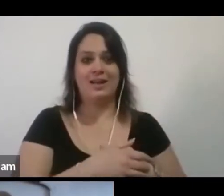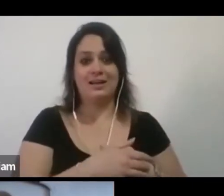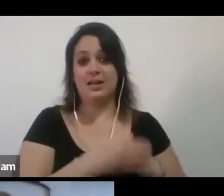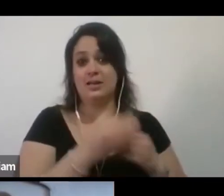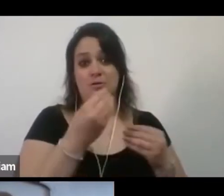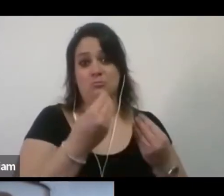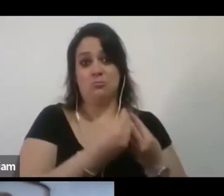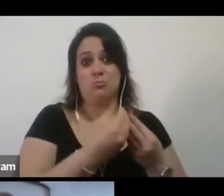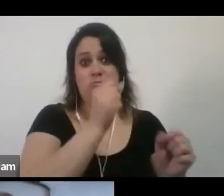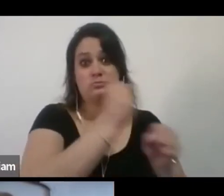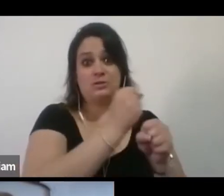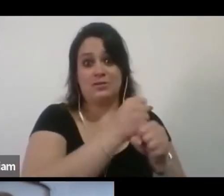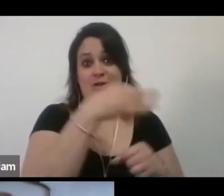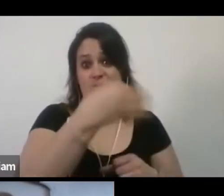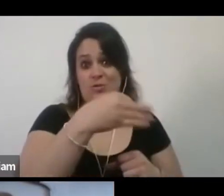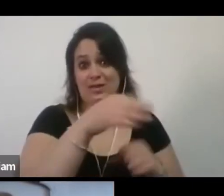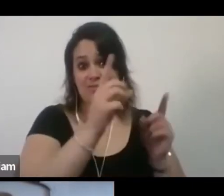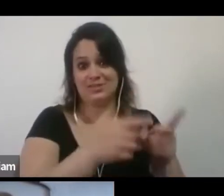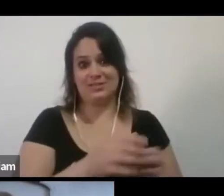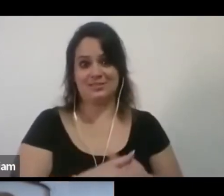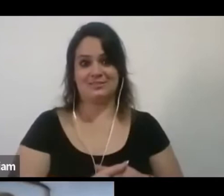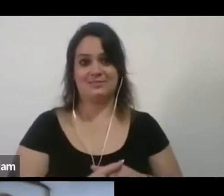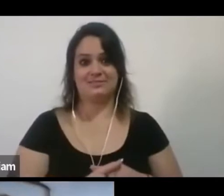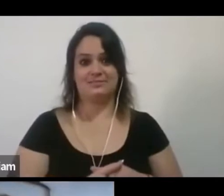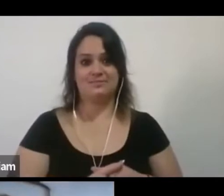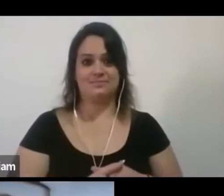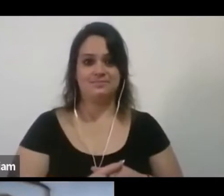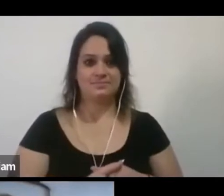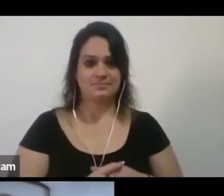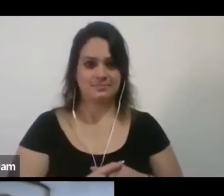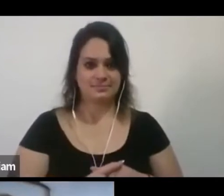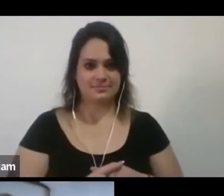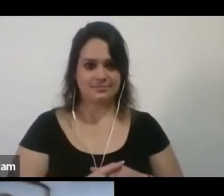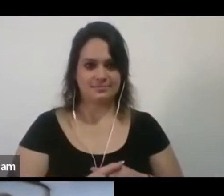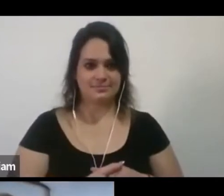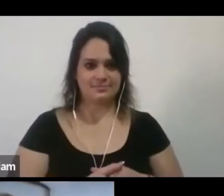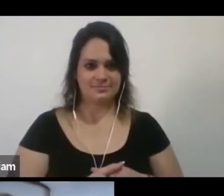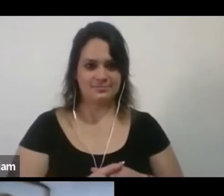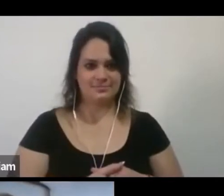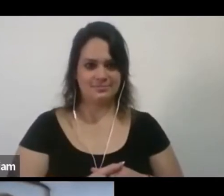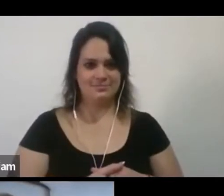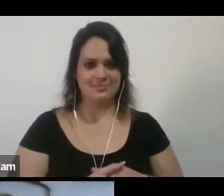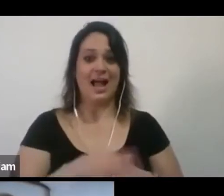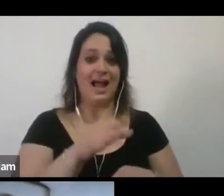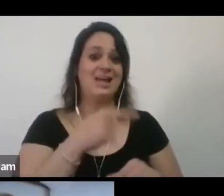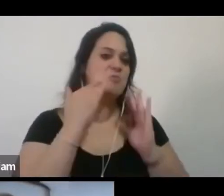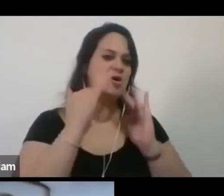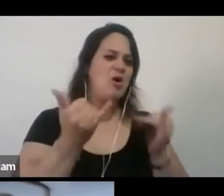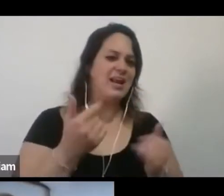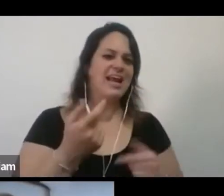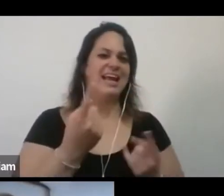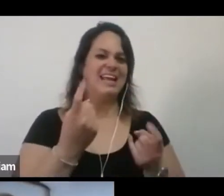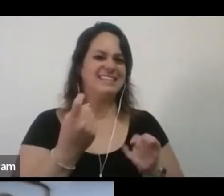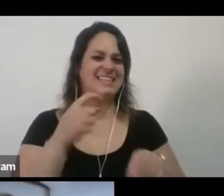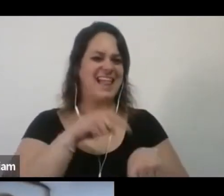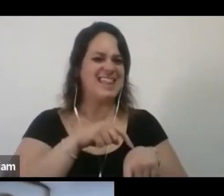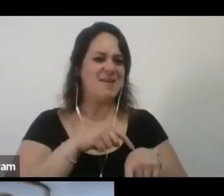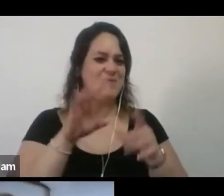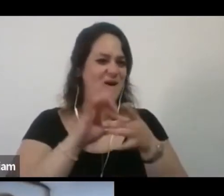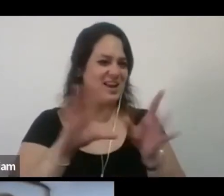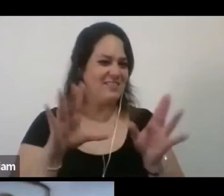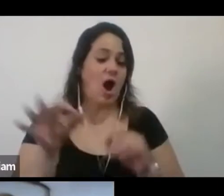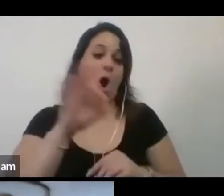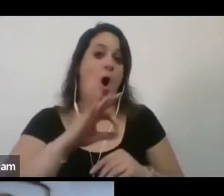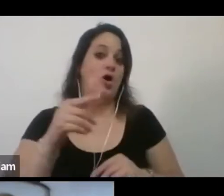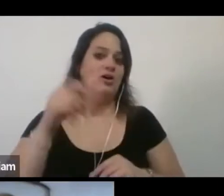ocupaciones y de obligaciones. Por ahí los jóvenes quieren tener más tiempo libre, o es el estereotipo que pensamos